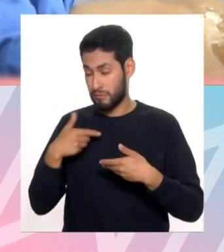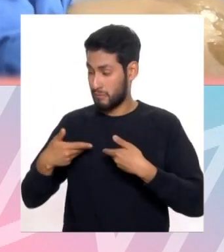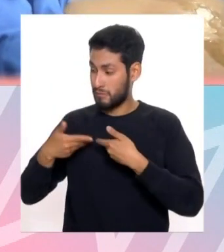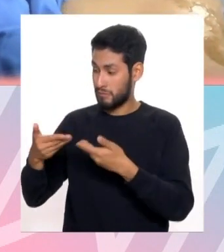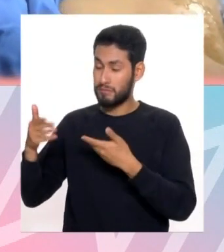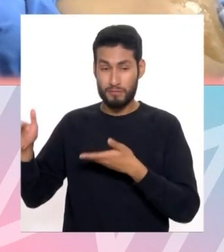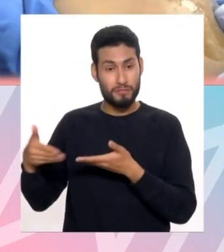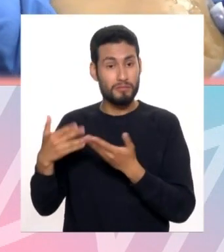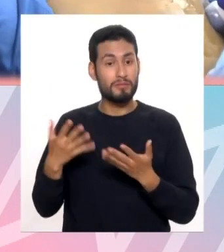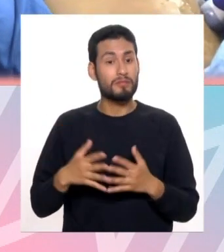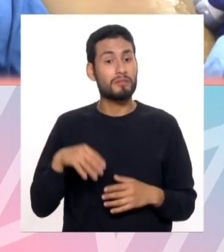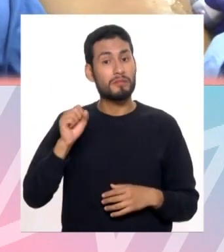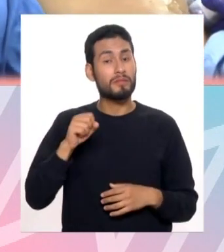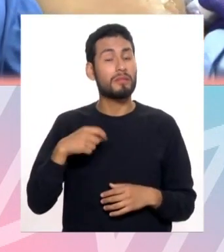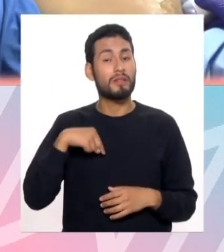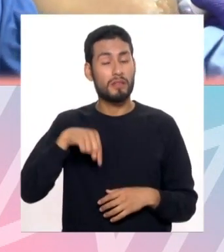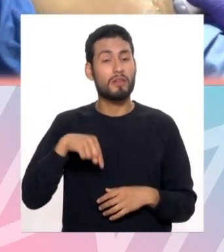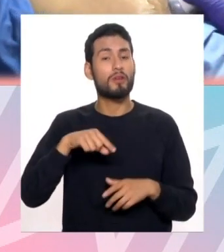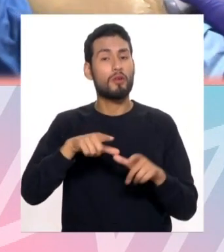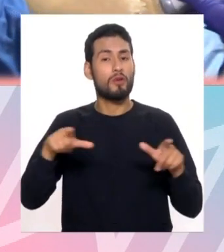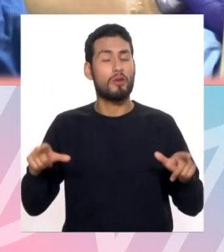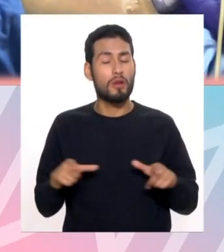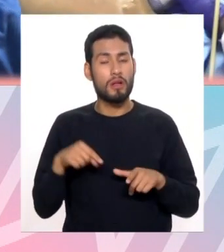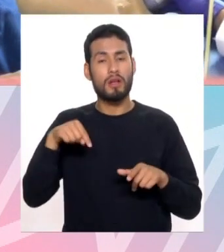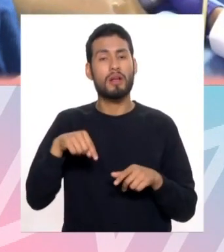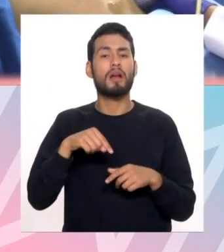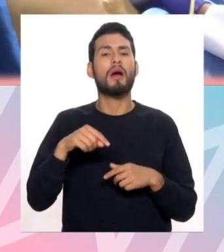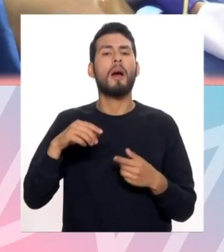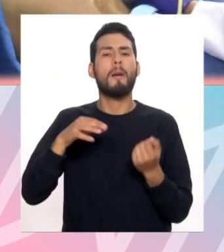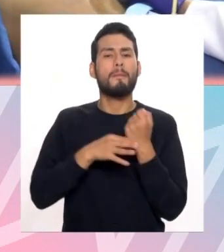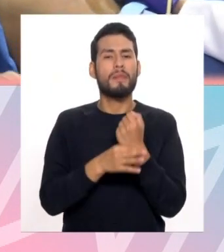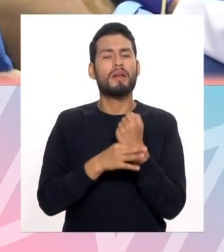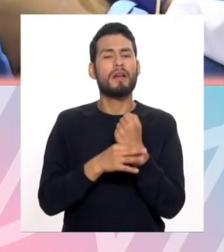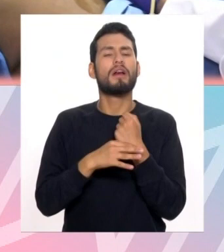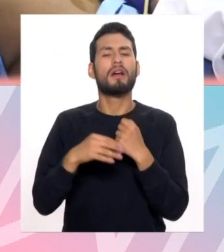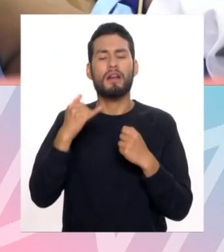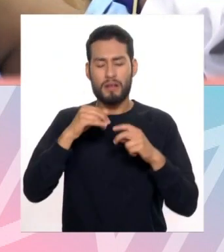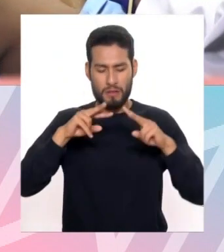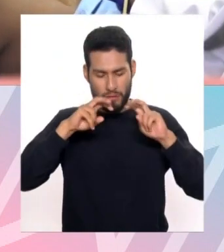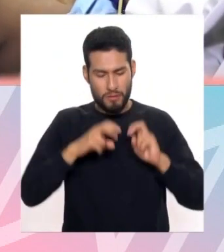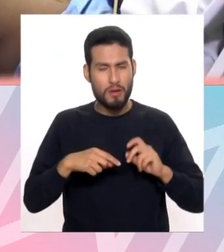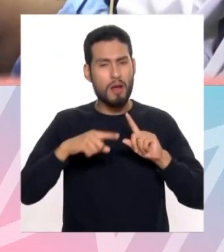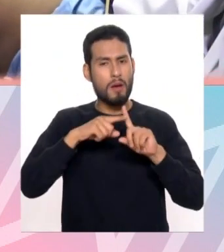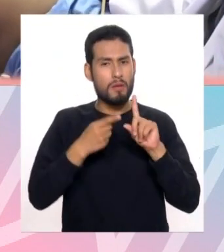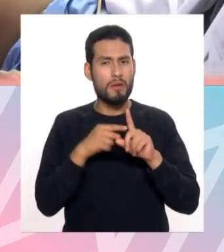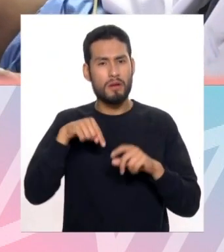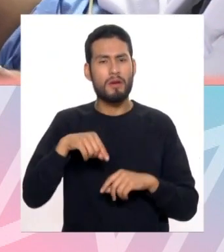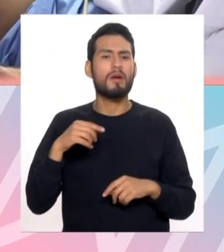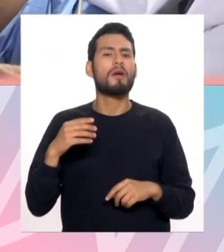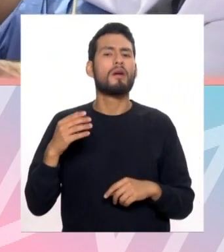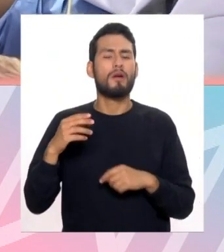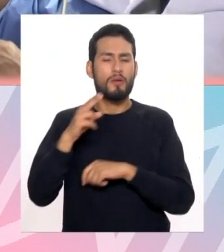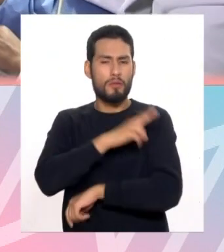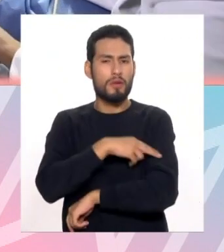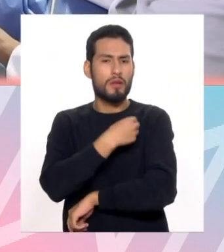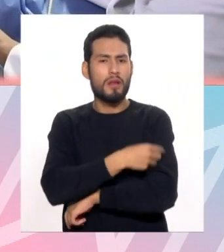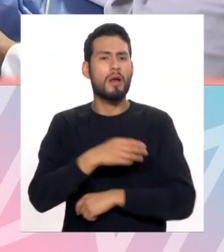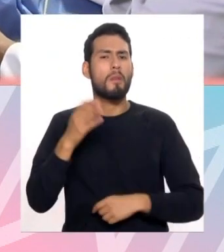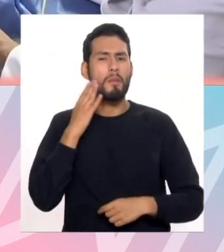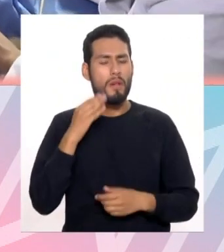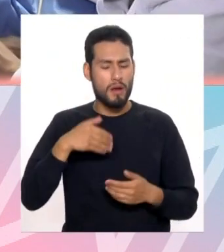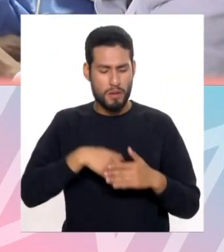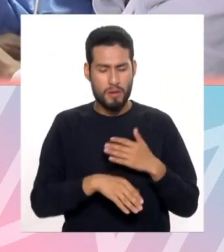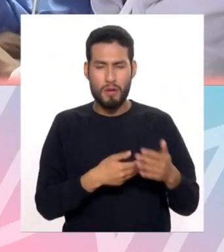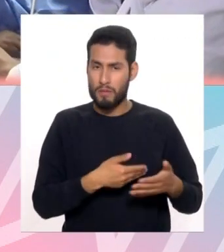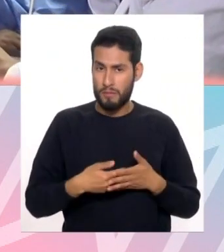presentación. Sí, nos encontramos aquí en nuestra unidad de medicina y cirugía fetal del Hospital Nacional Madre Niño San Bartolomé. Bueno, en este